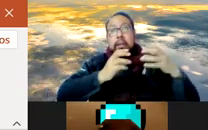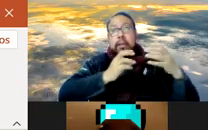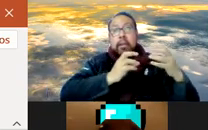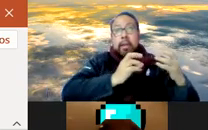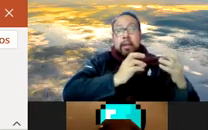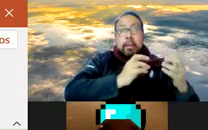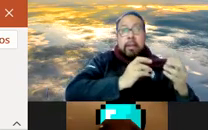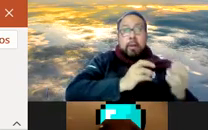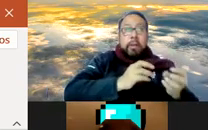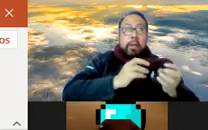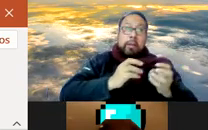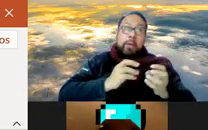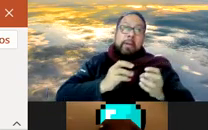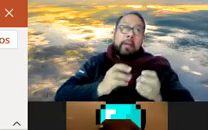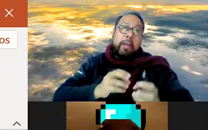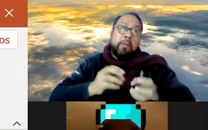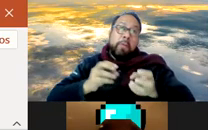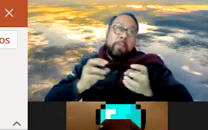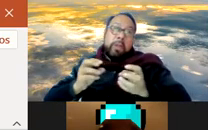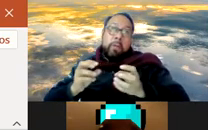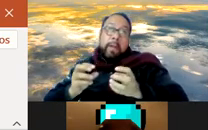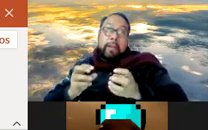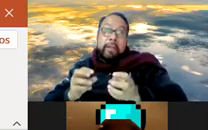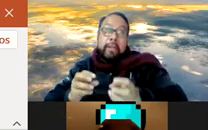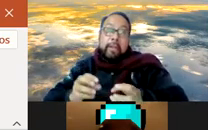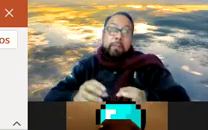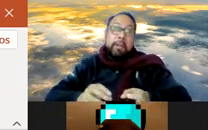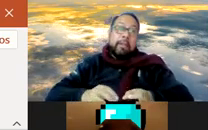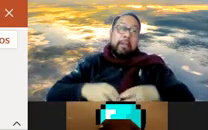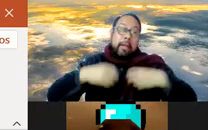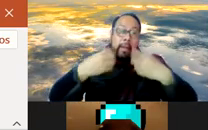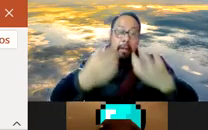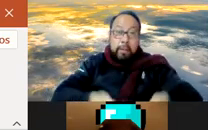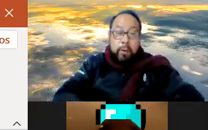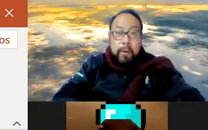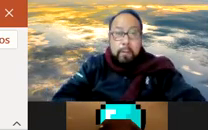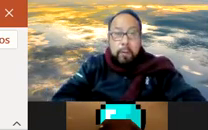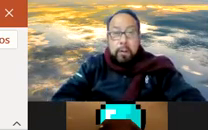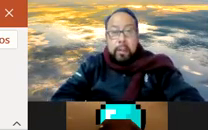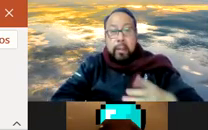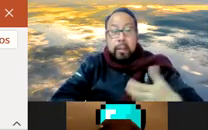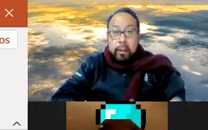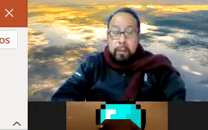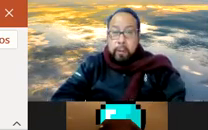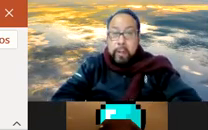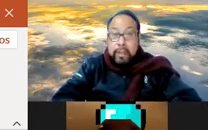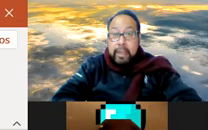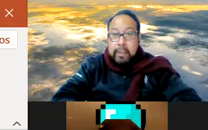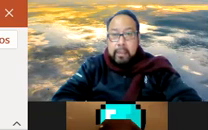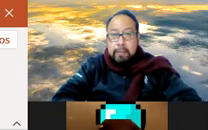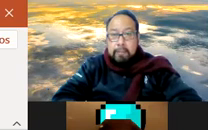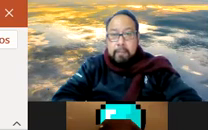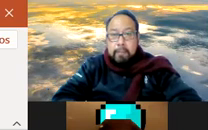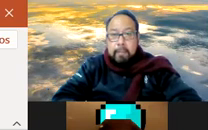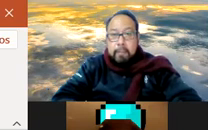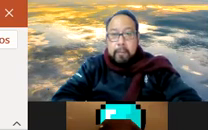que de esa crónica que se vuelve ensayo, después se puede volver tesina y después de tesina se puede volver una